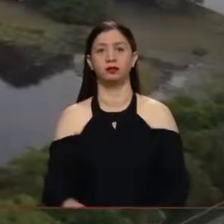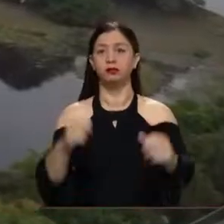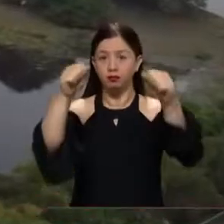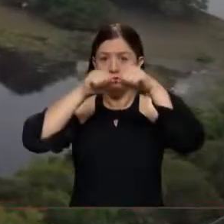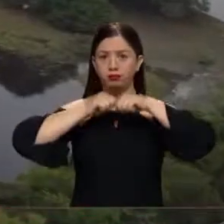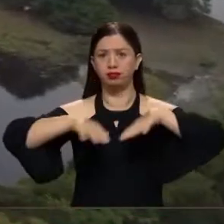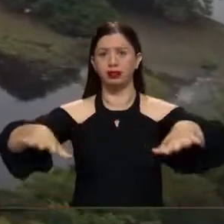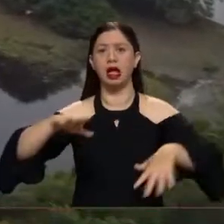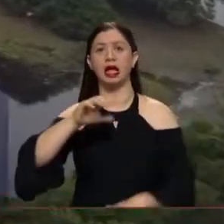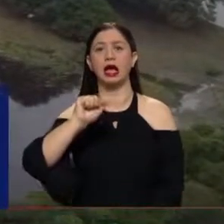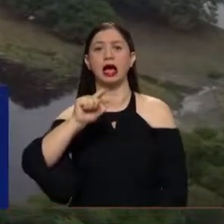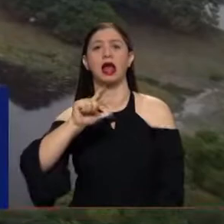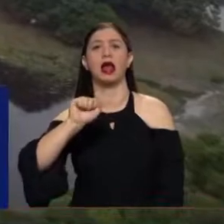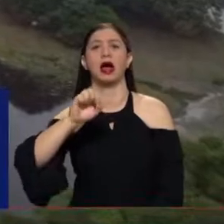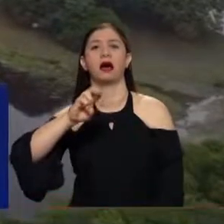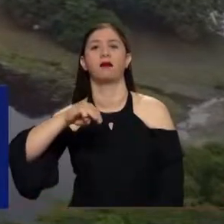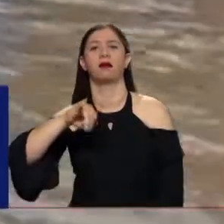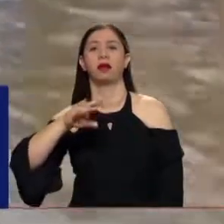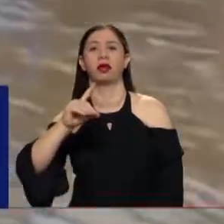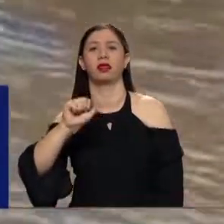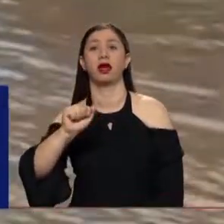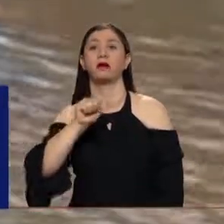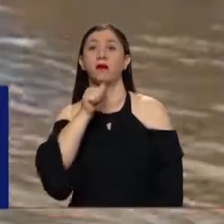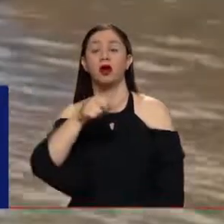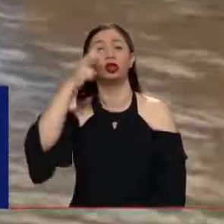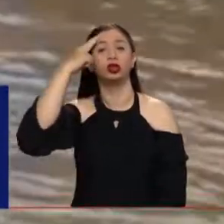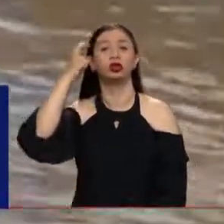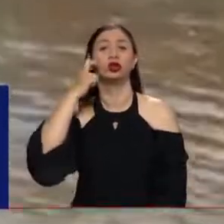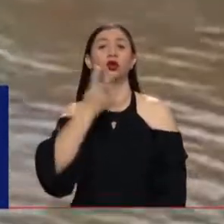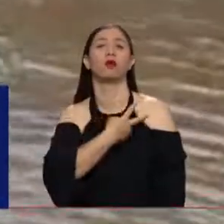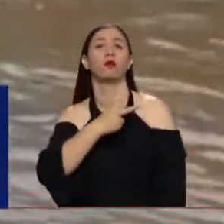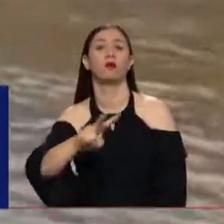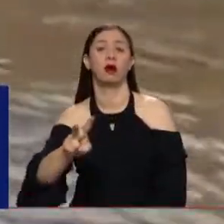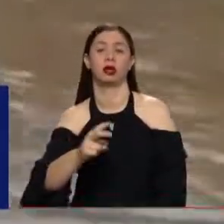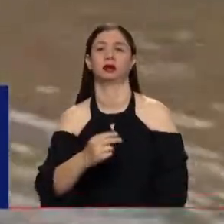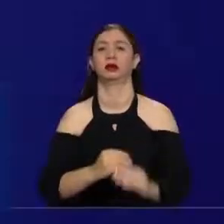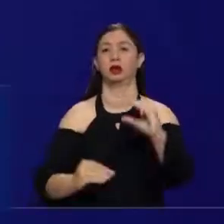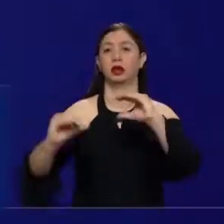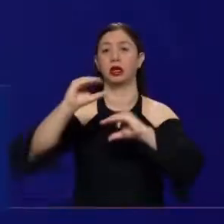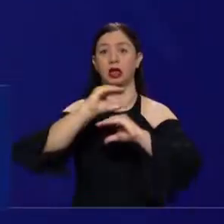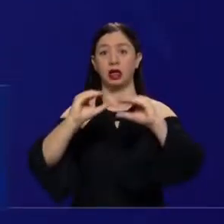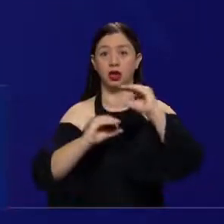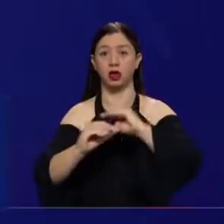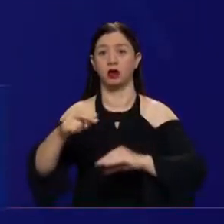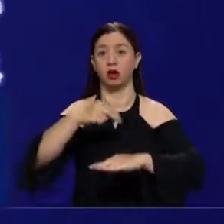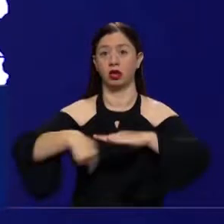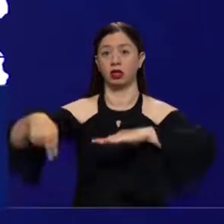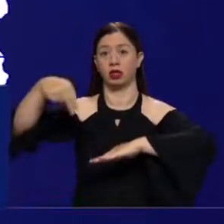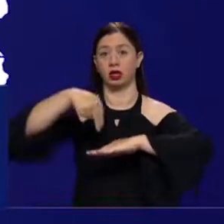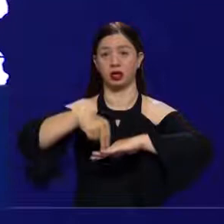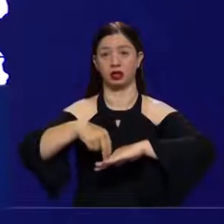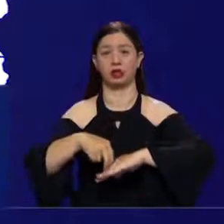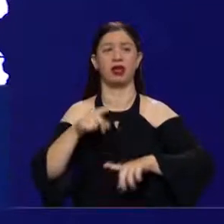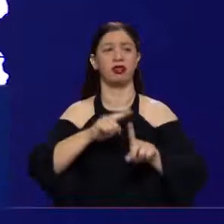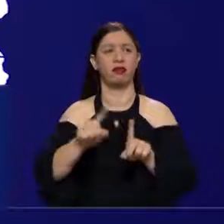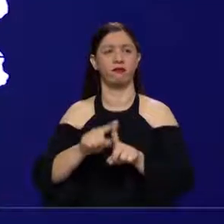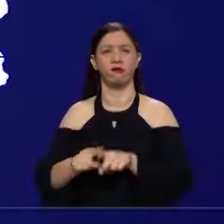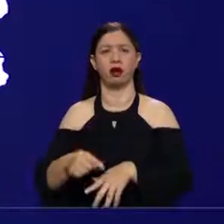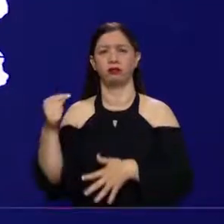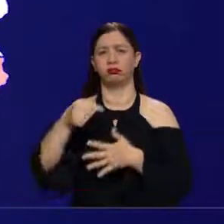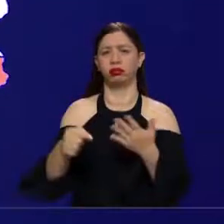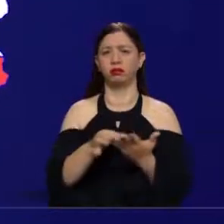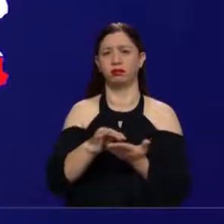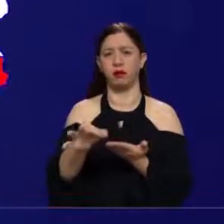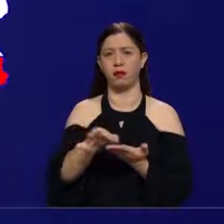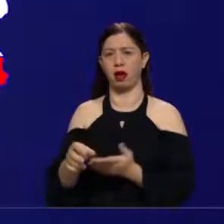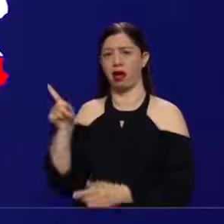declaratoria de calamidad pública concentra la atención en Chocó, Valle del Cauca, Cauca y Nariño. Medio Atrato, Acandí, Carmen del Darién, Quibdó y San